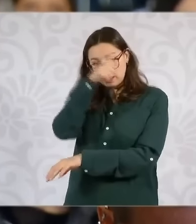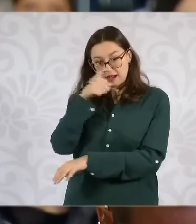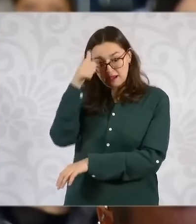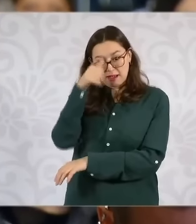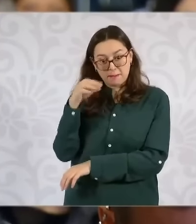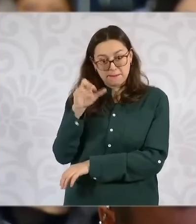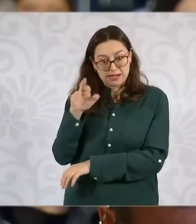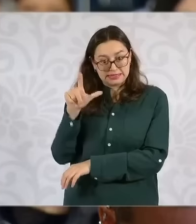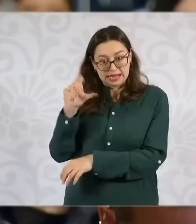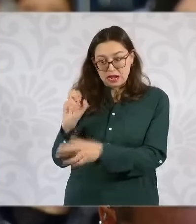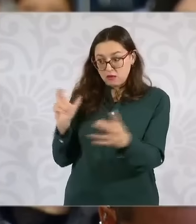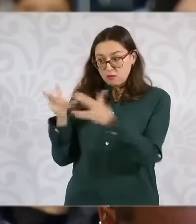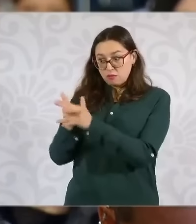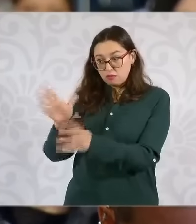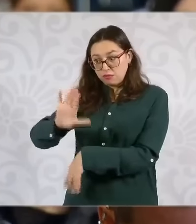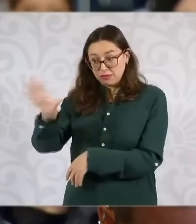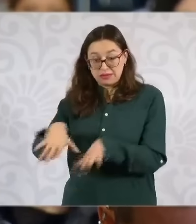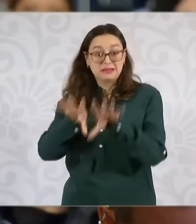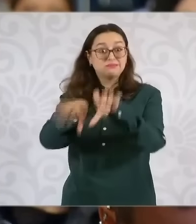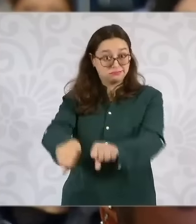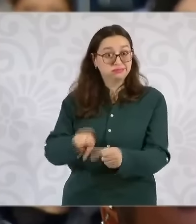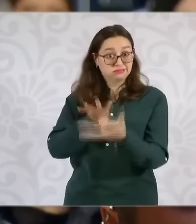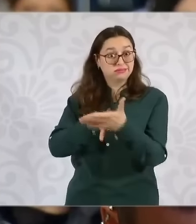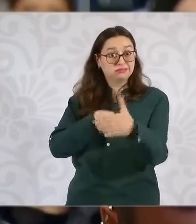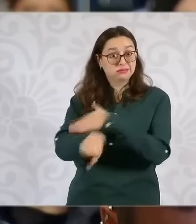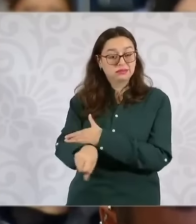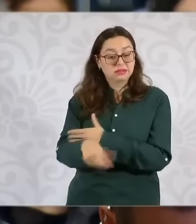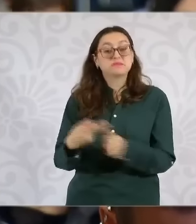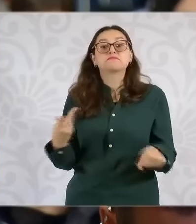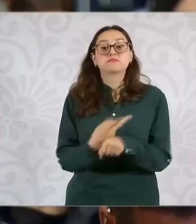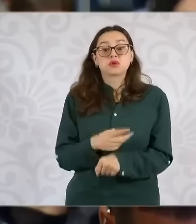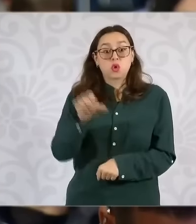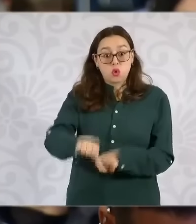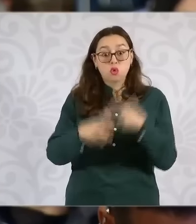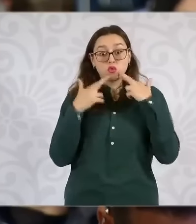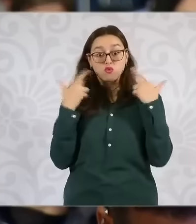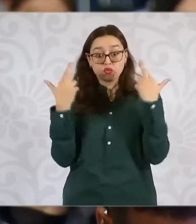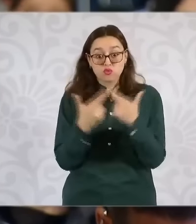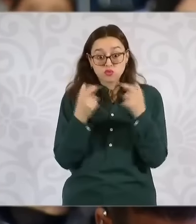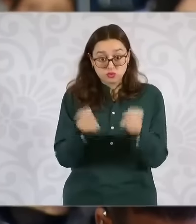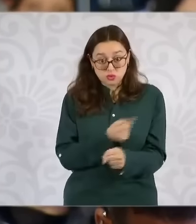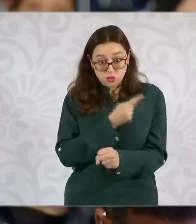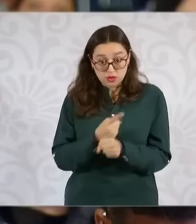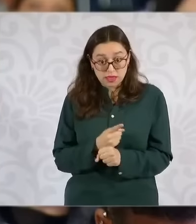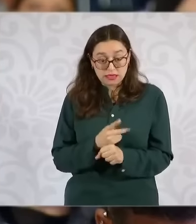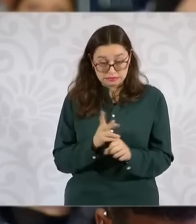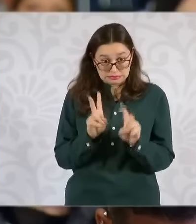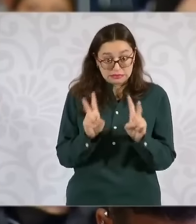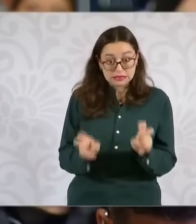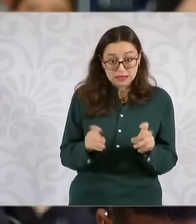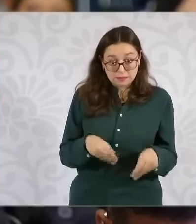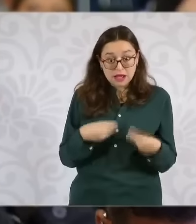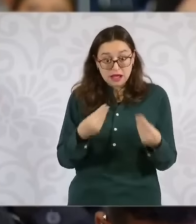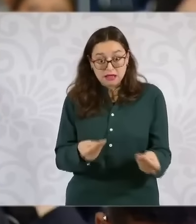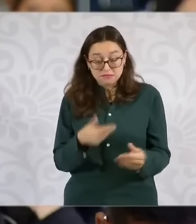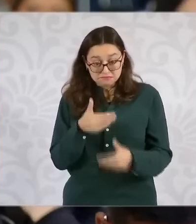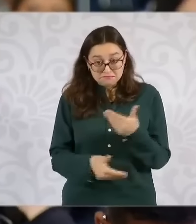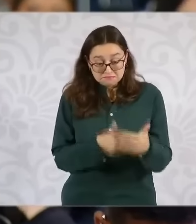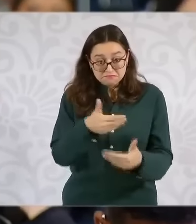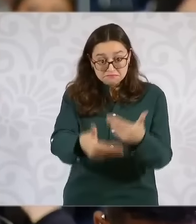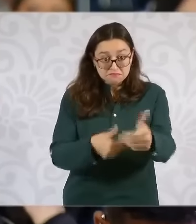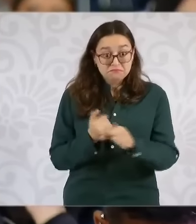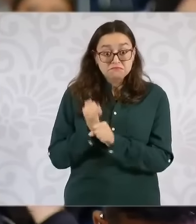la reunión hoy de seguridad que está alguien de la fiscalía, si comentaron sobre el tema, si dieron algún otro avance en